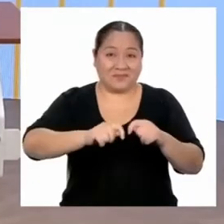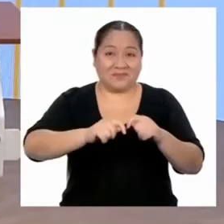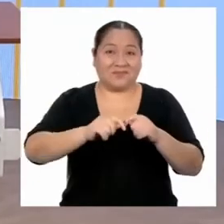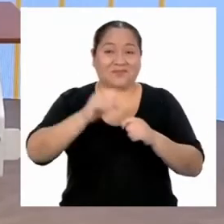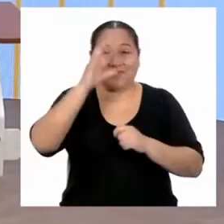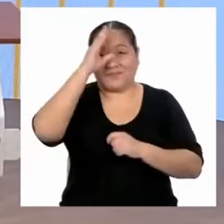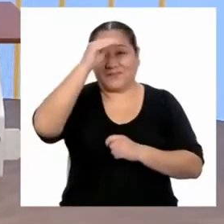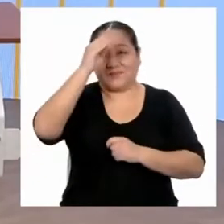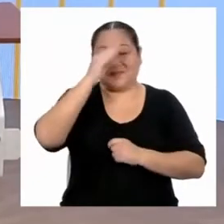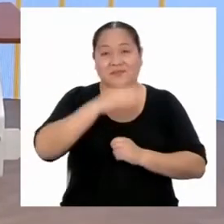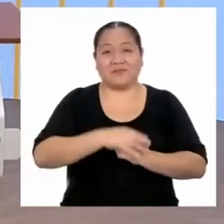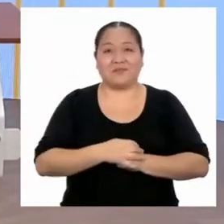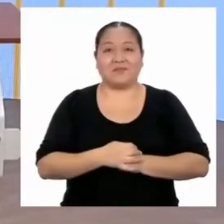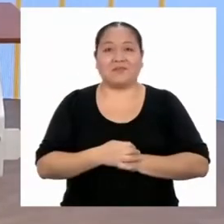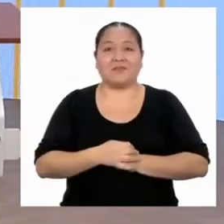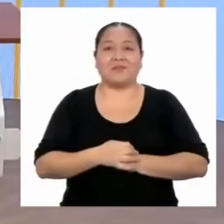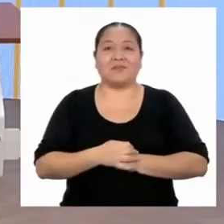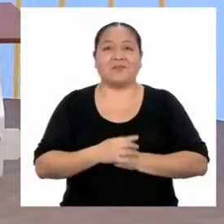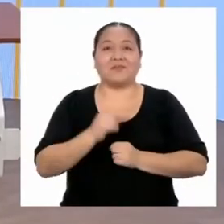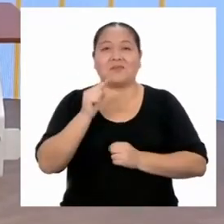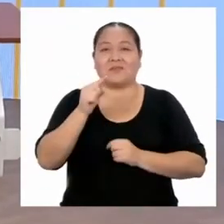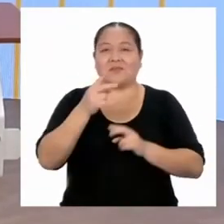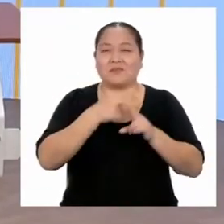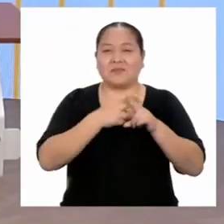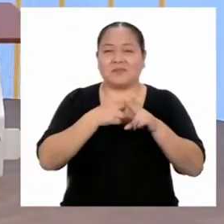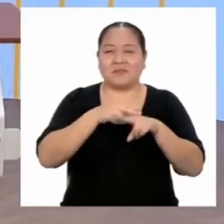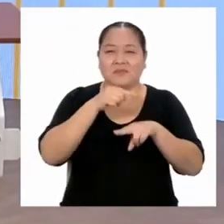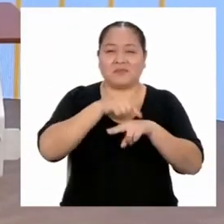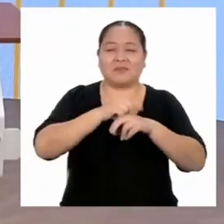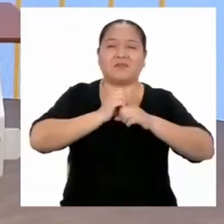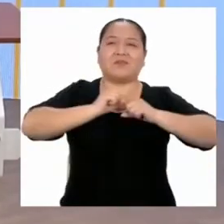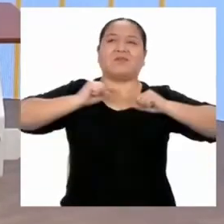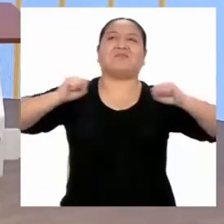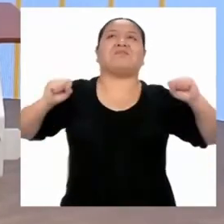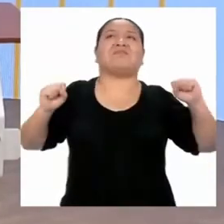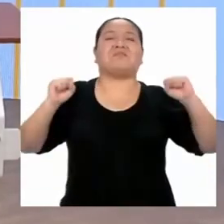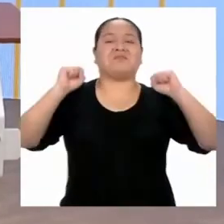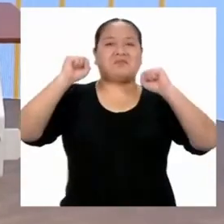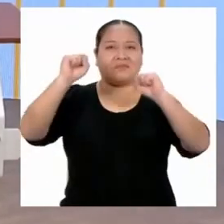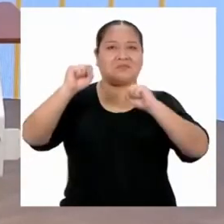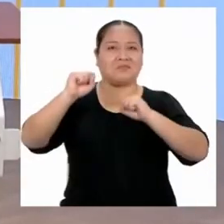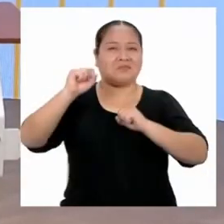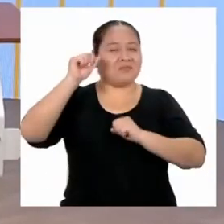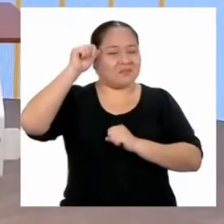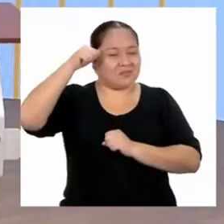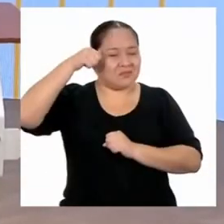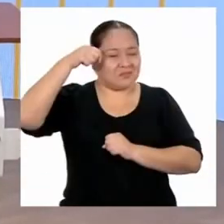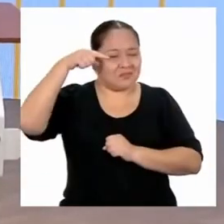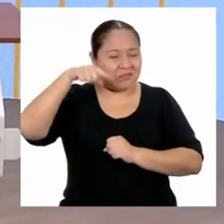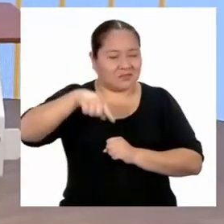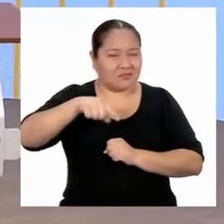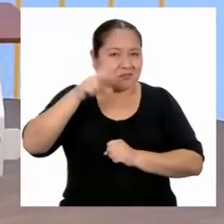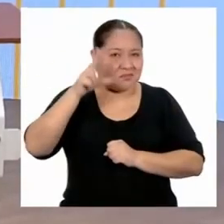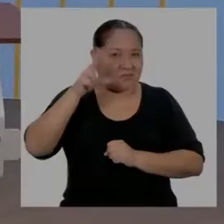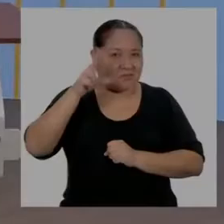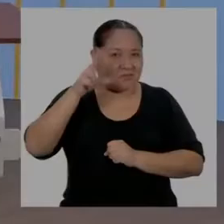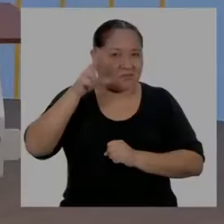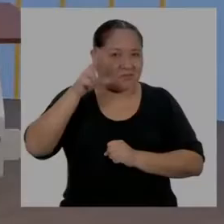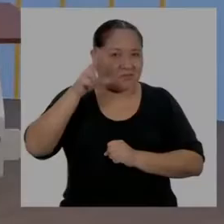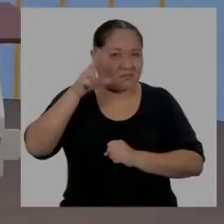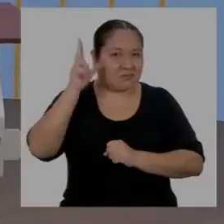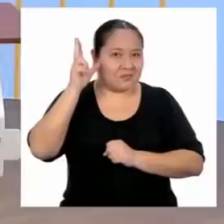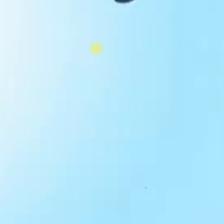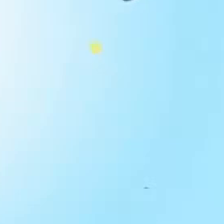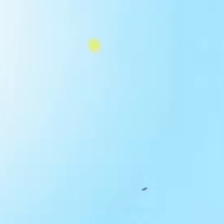chicos. Dense un momento para estirarse, repasar lo que han escuchado o lo que ustedes quieran.